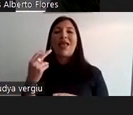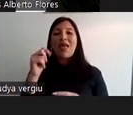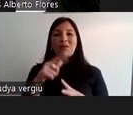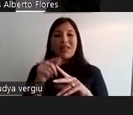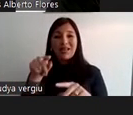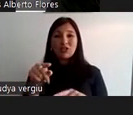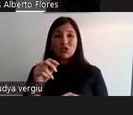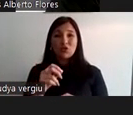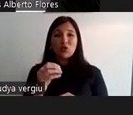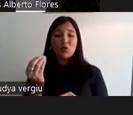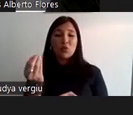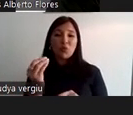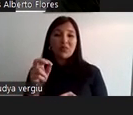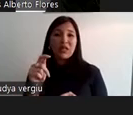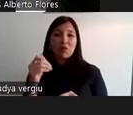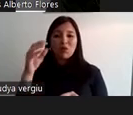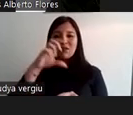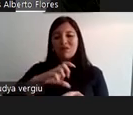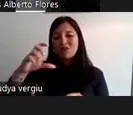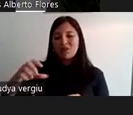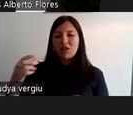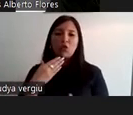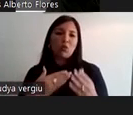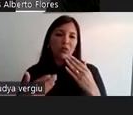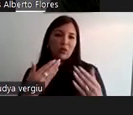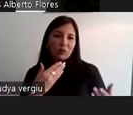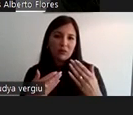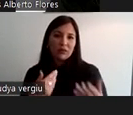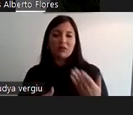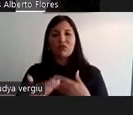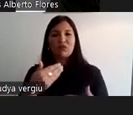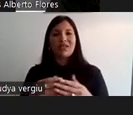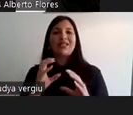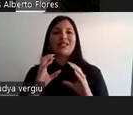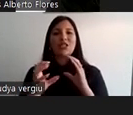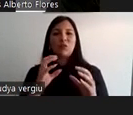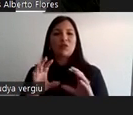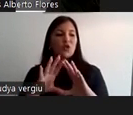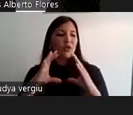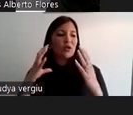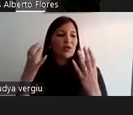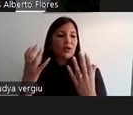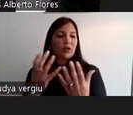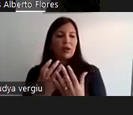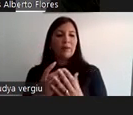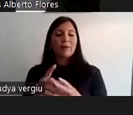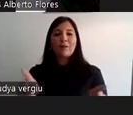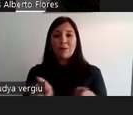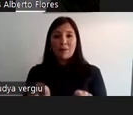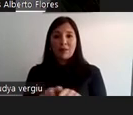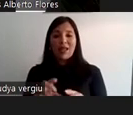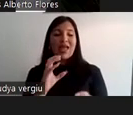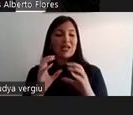de digamos de Valle evitarlos de tal manera que el servicio sea homogéneo y se mantenga esta experiencia